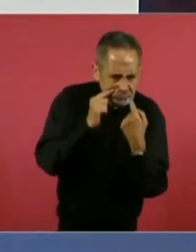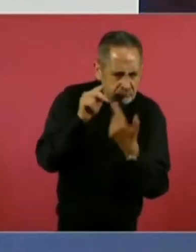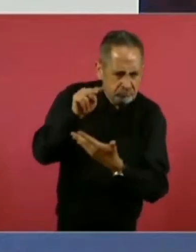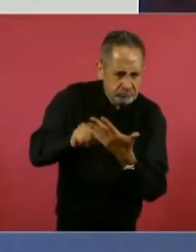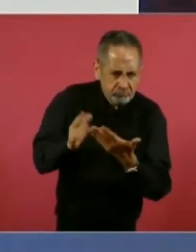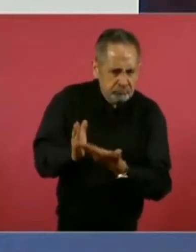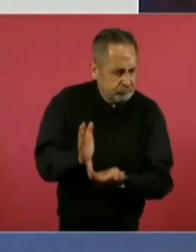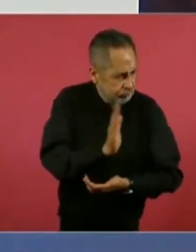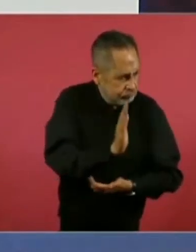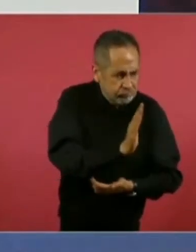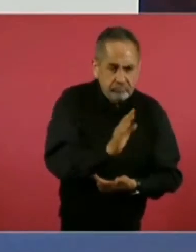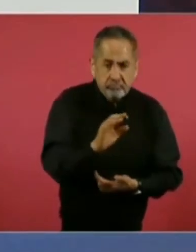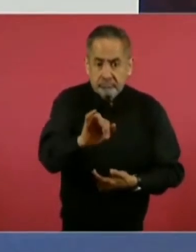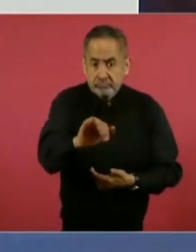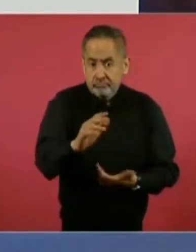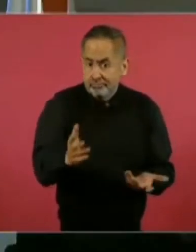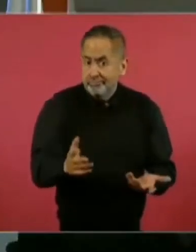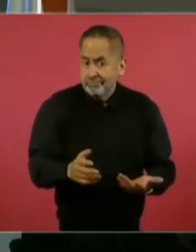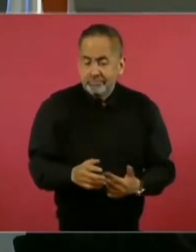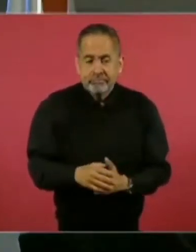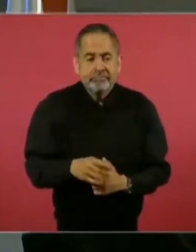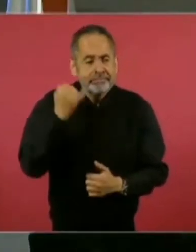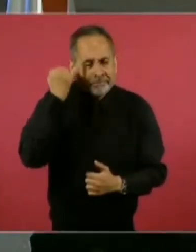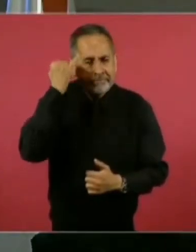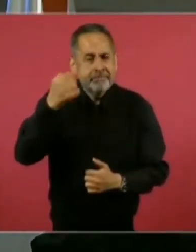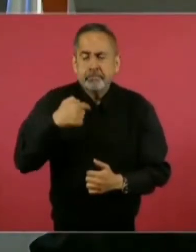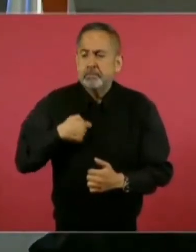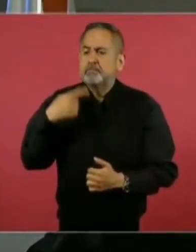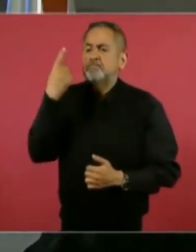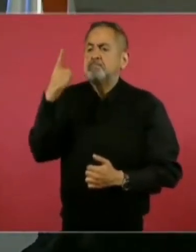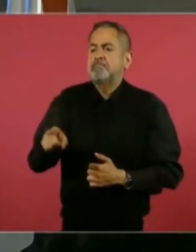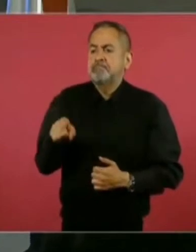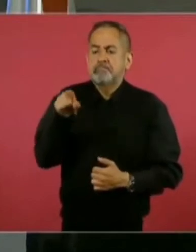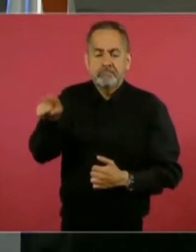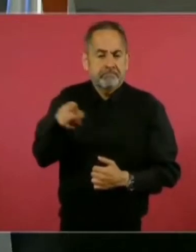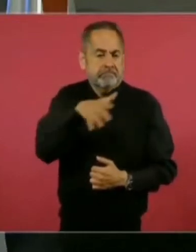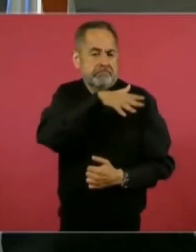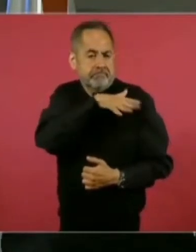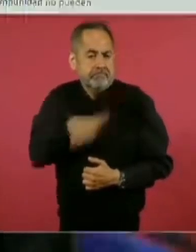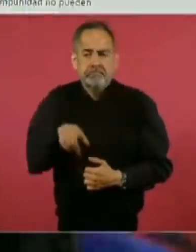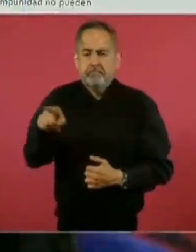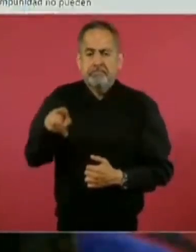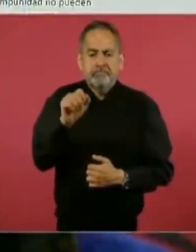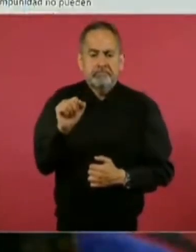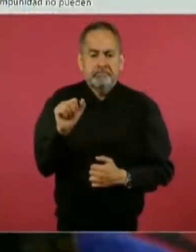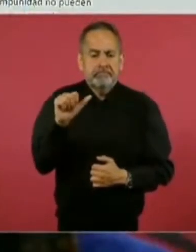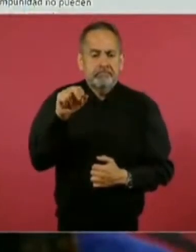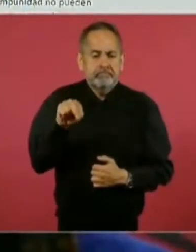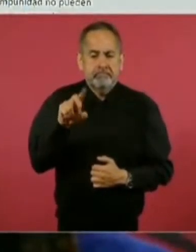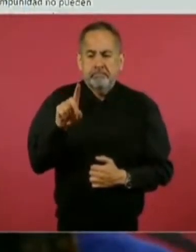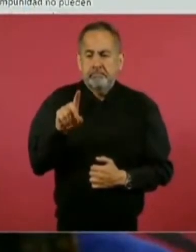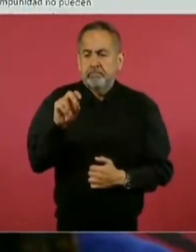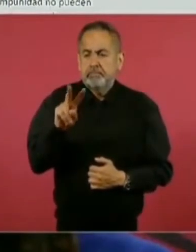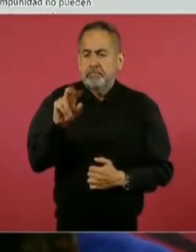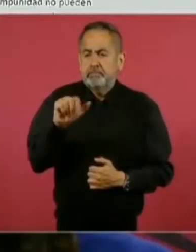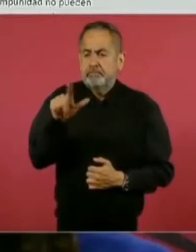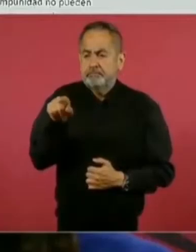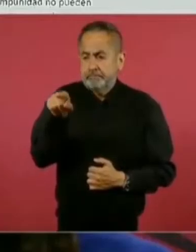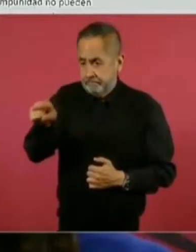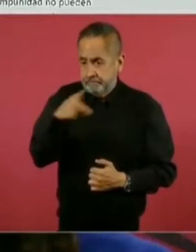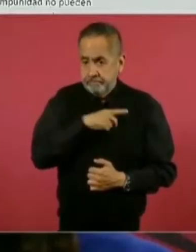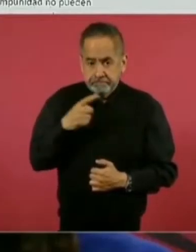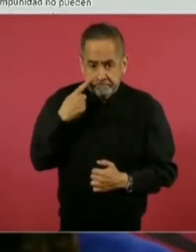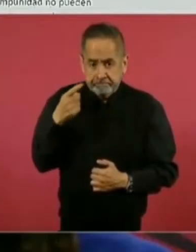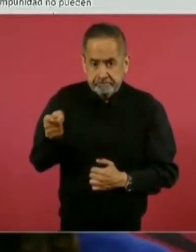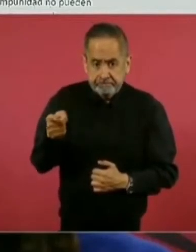cuando le doy la orden al general Sandoval de que cuide